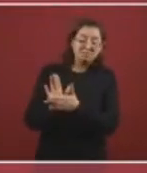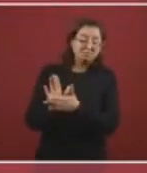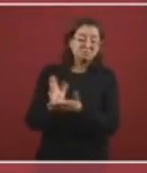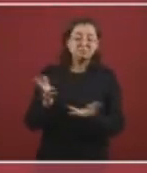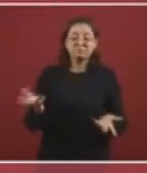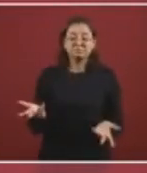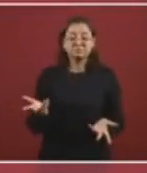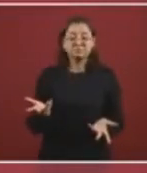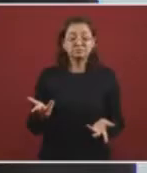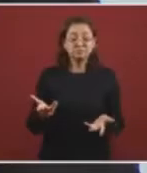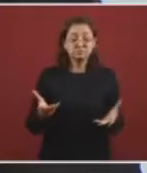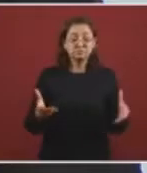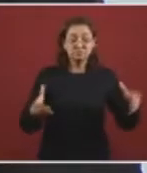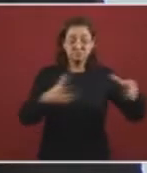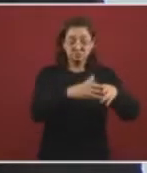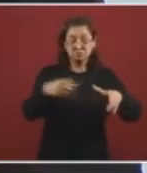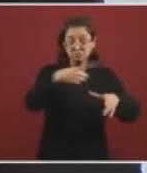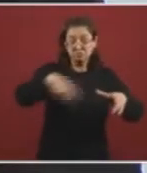no son nada más ustedes, ¿eh?